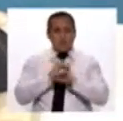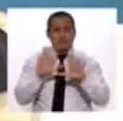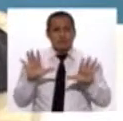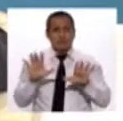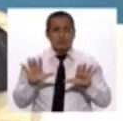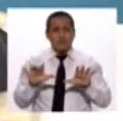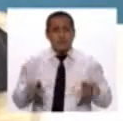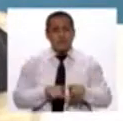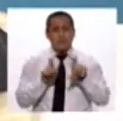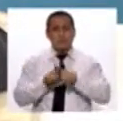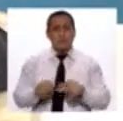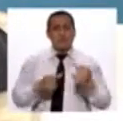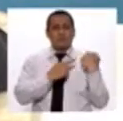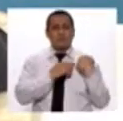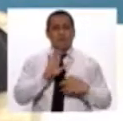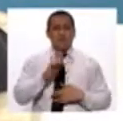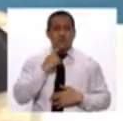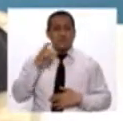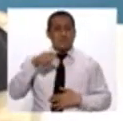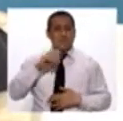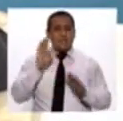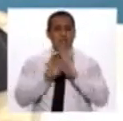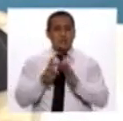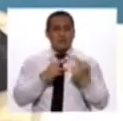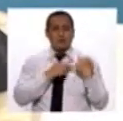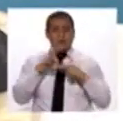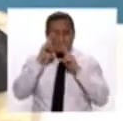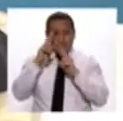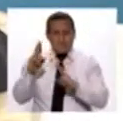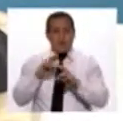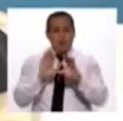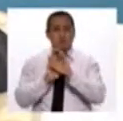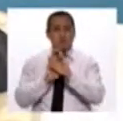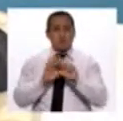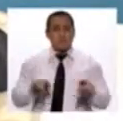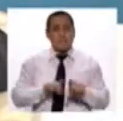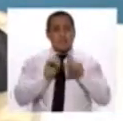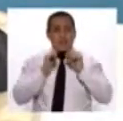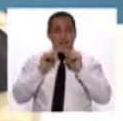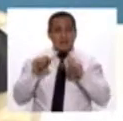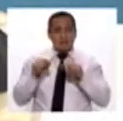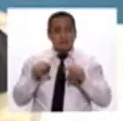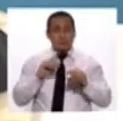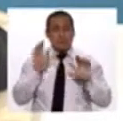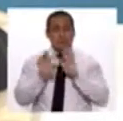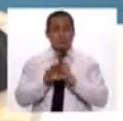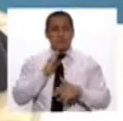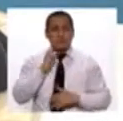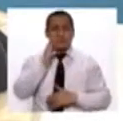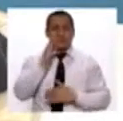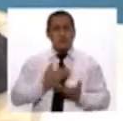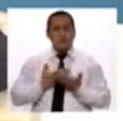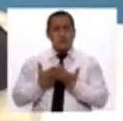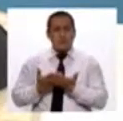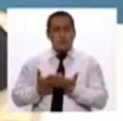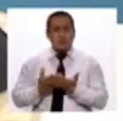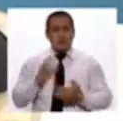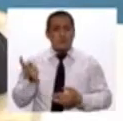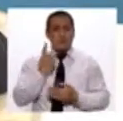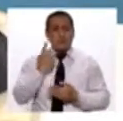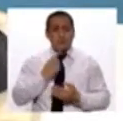difuso en función a su deber de respetar la Constitución. Y en eso, se aplicó este precedente,